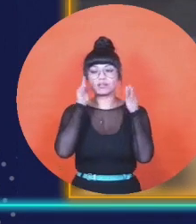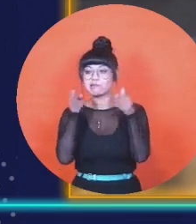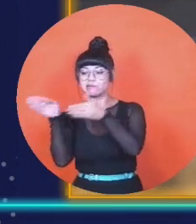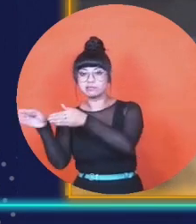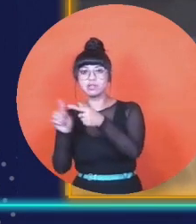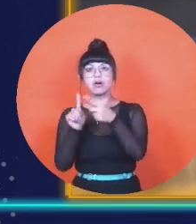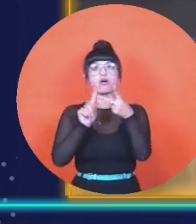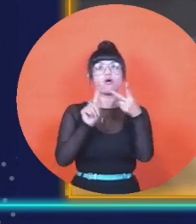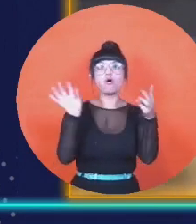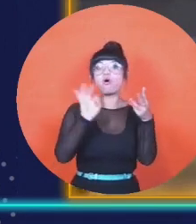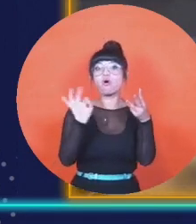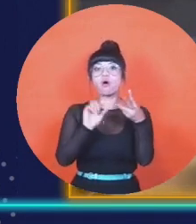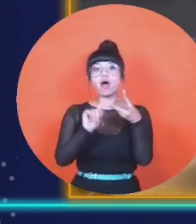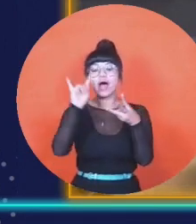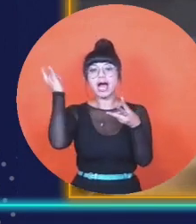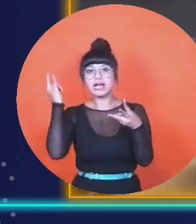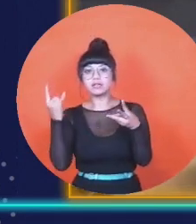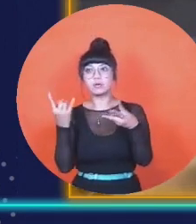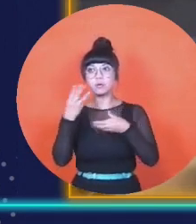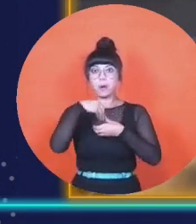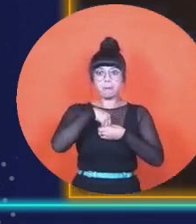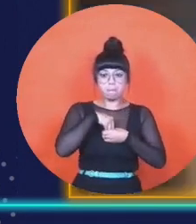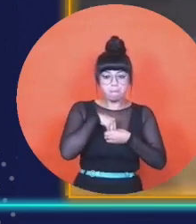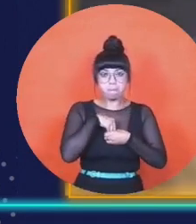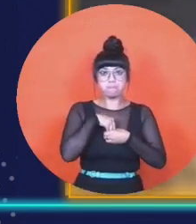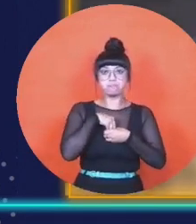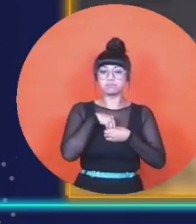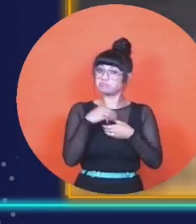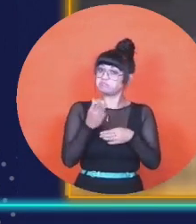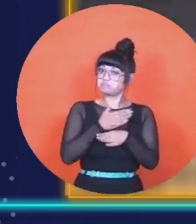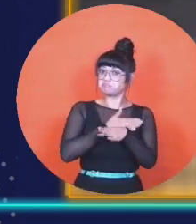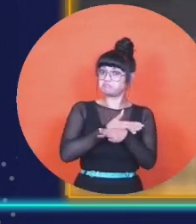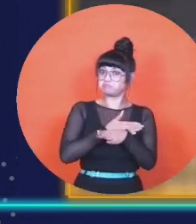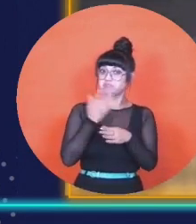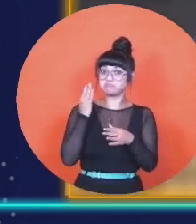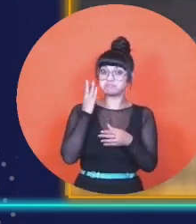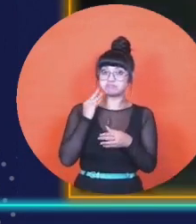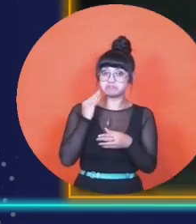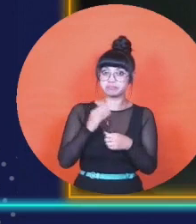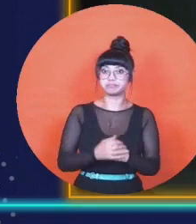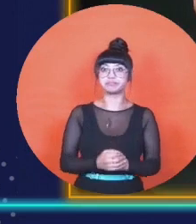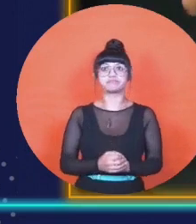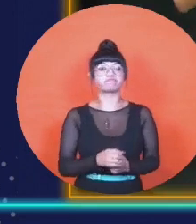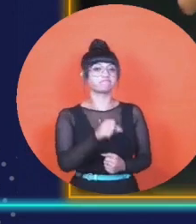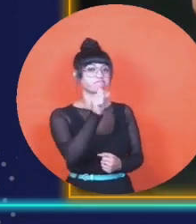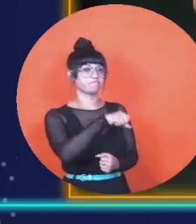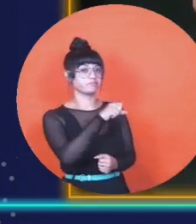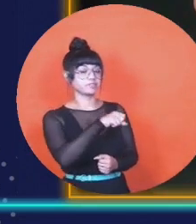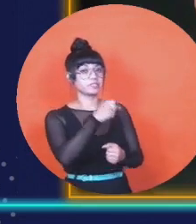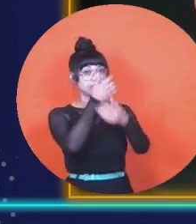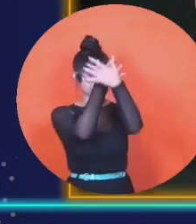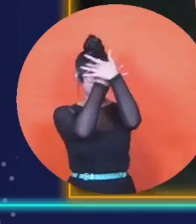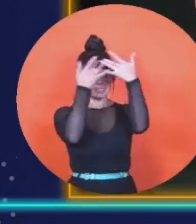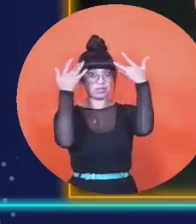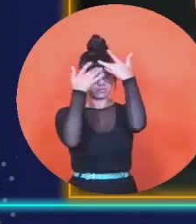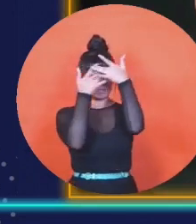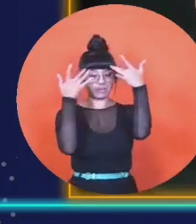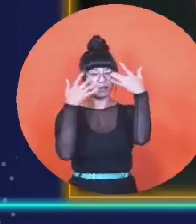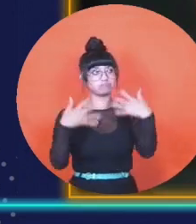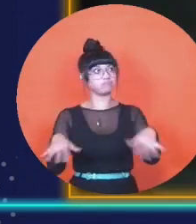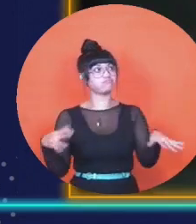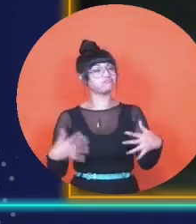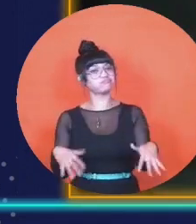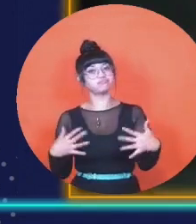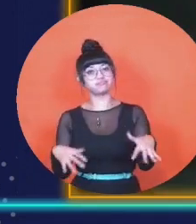menos extremadamente introvertidas? Sí, la salud mental es un tema súper recurrente